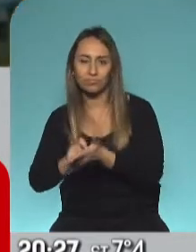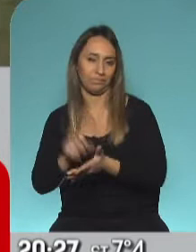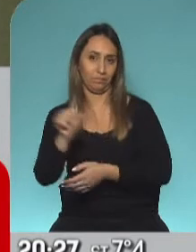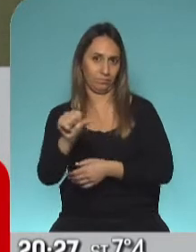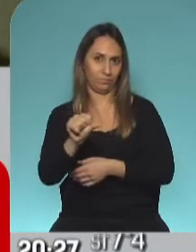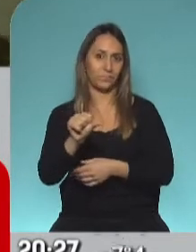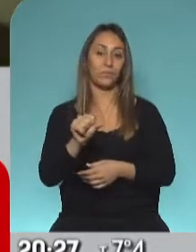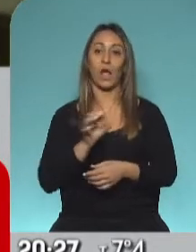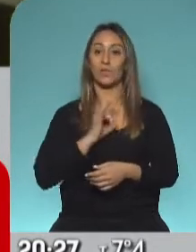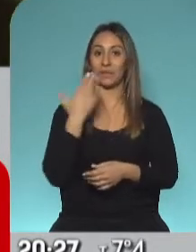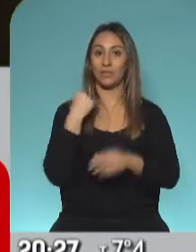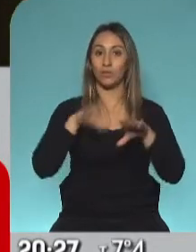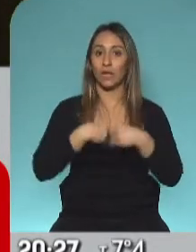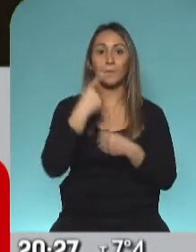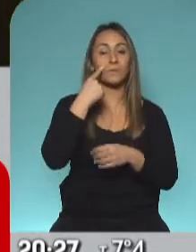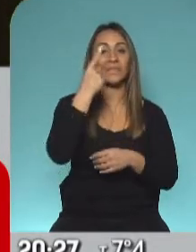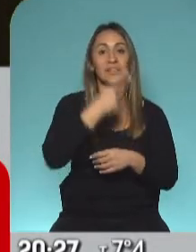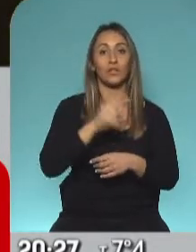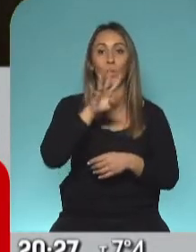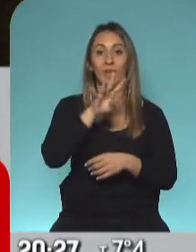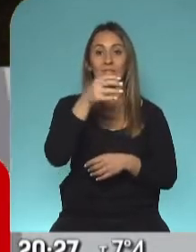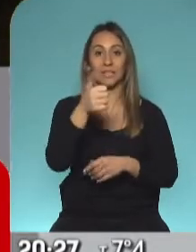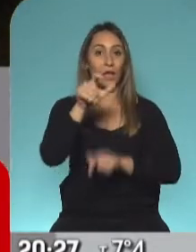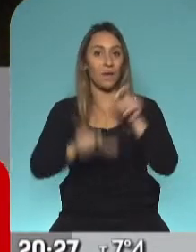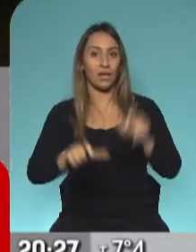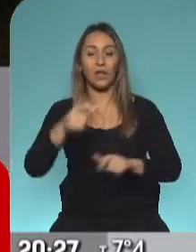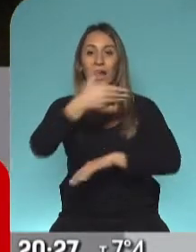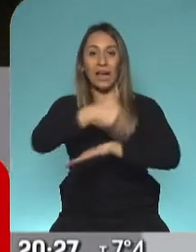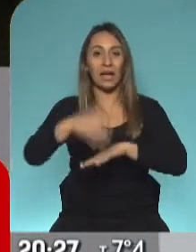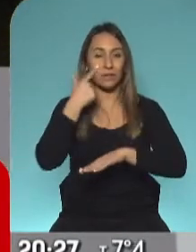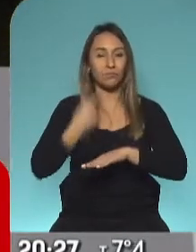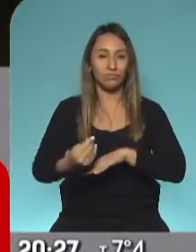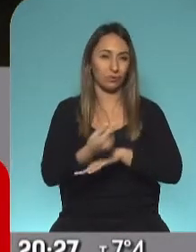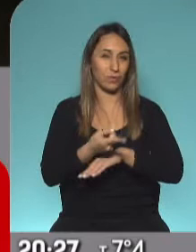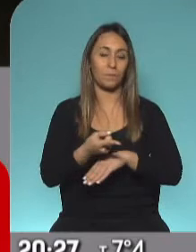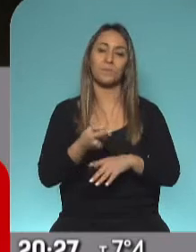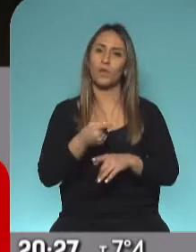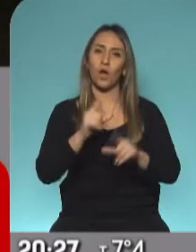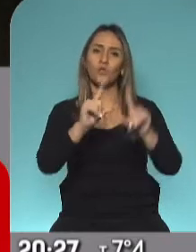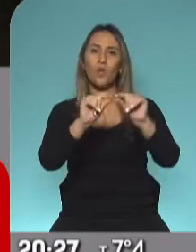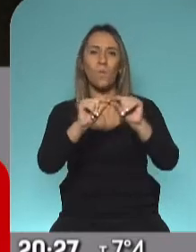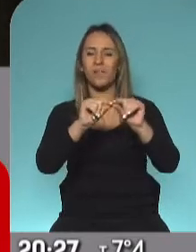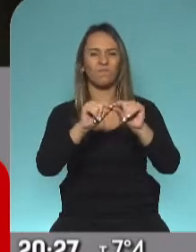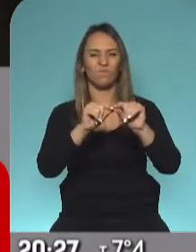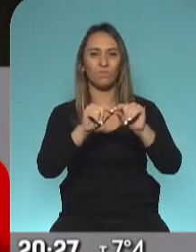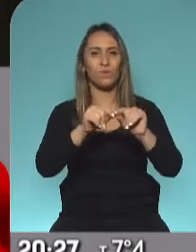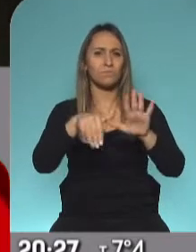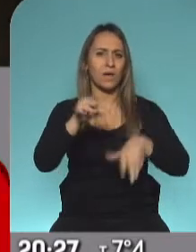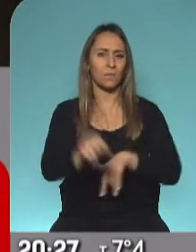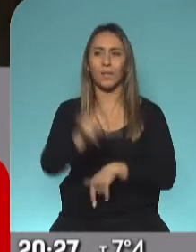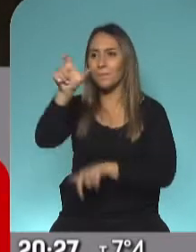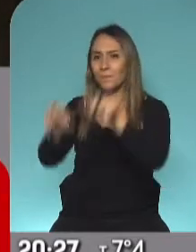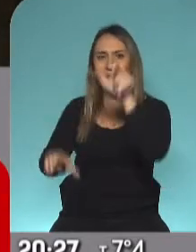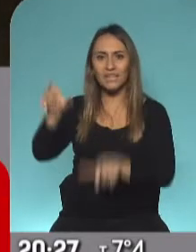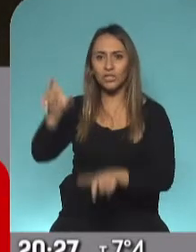un número de mil 146 personas pero más importante que el número son cada una de las personas que están